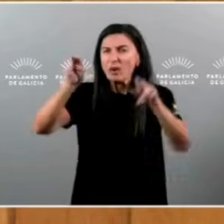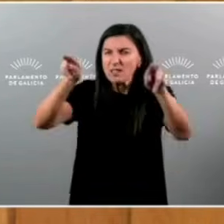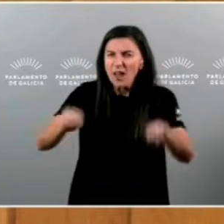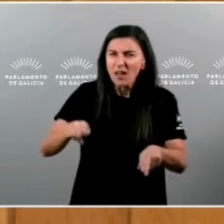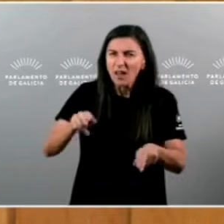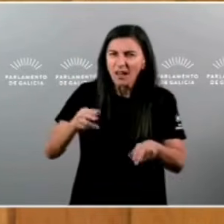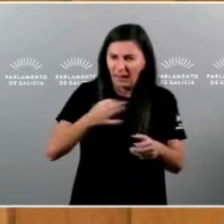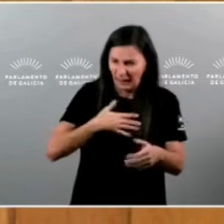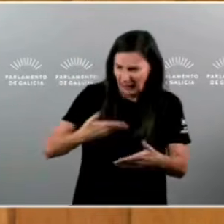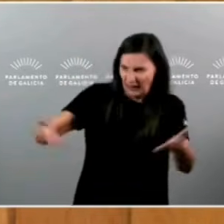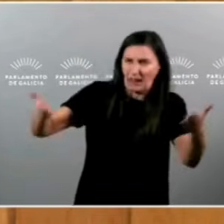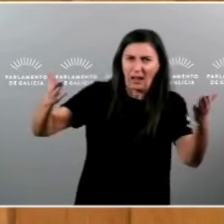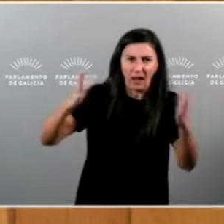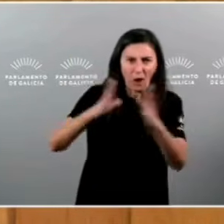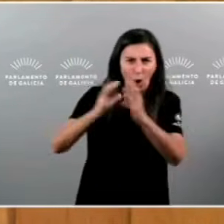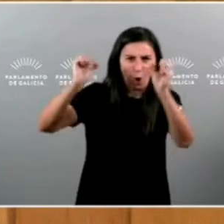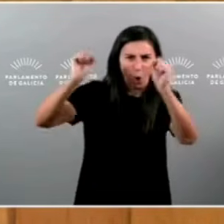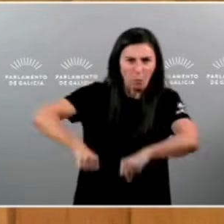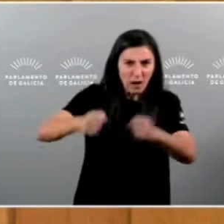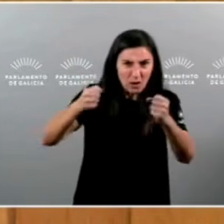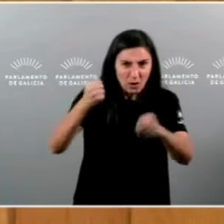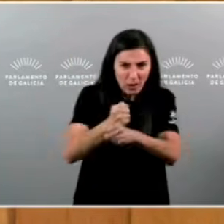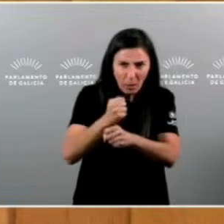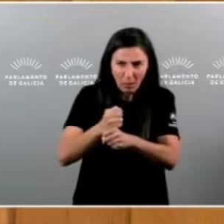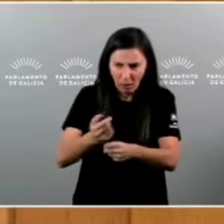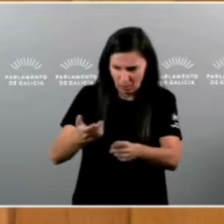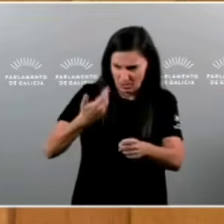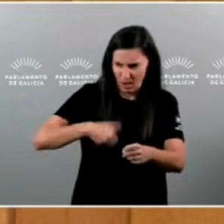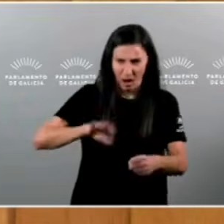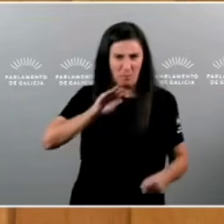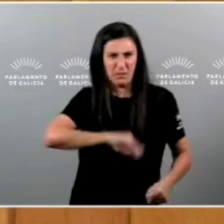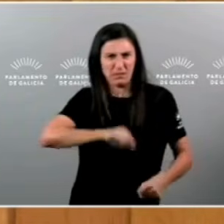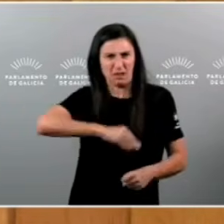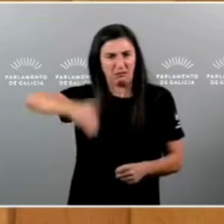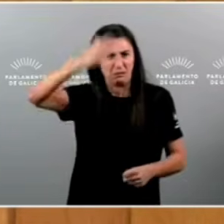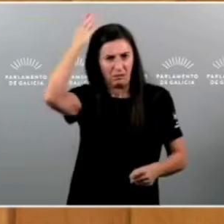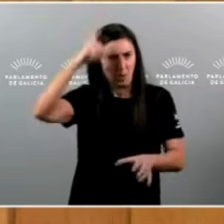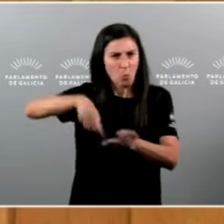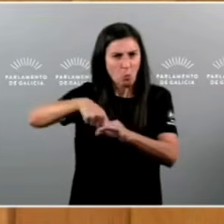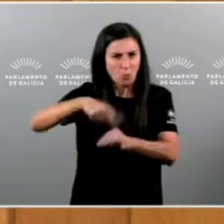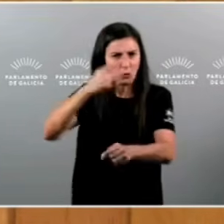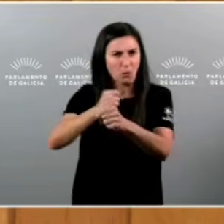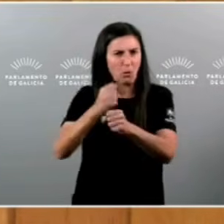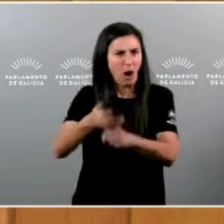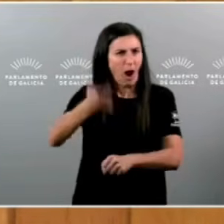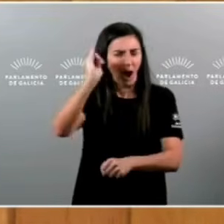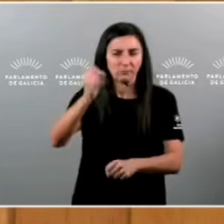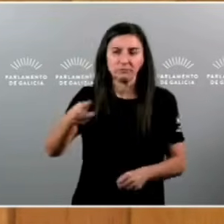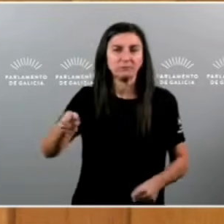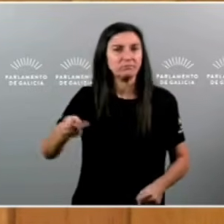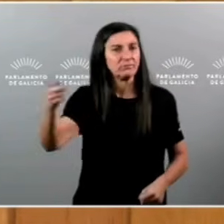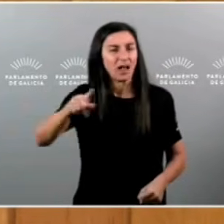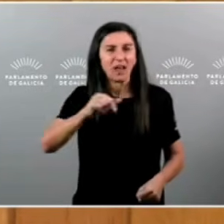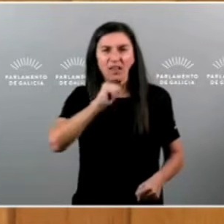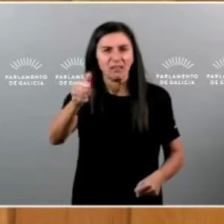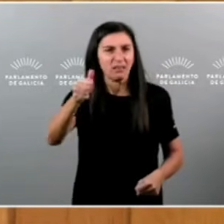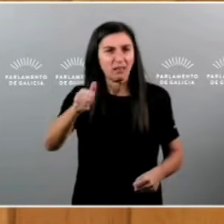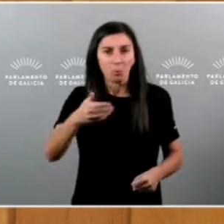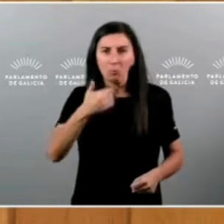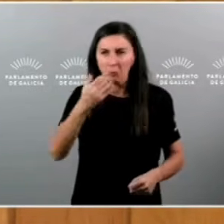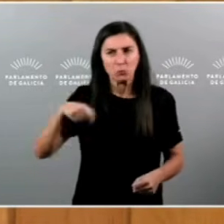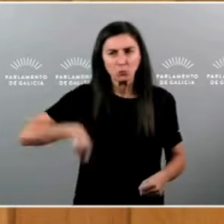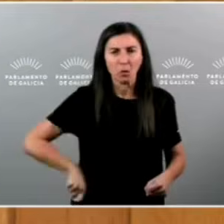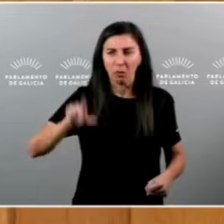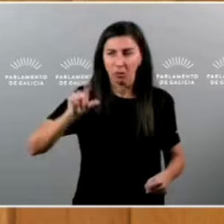traballo. Abondo fan, señorías do Partido Popular, verdade, que teñen un posto de traballo desagradecidas, que lles pagan, que